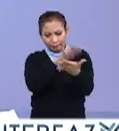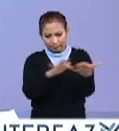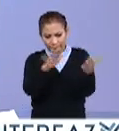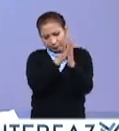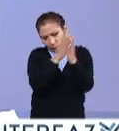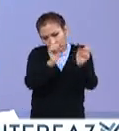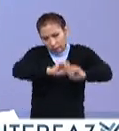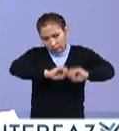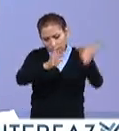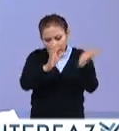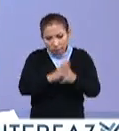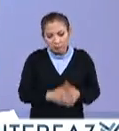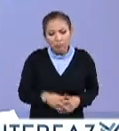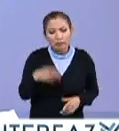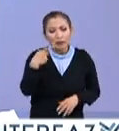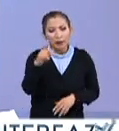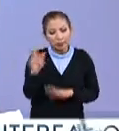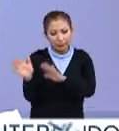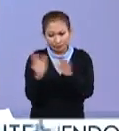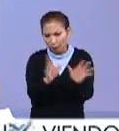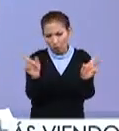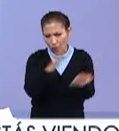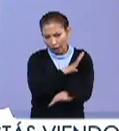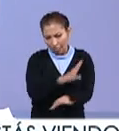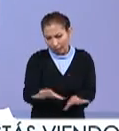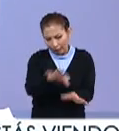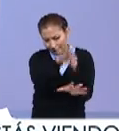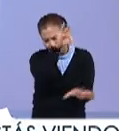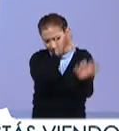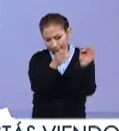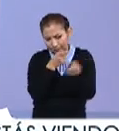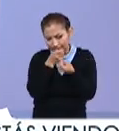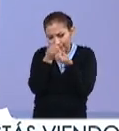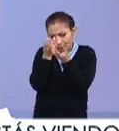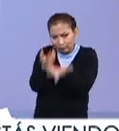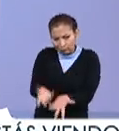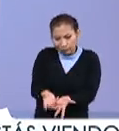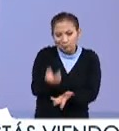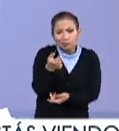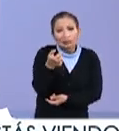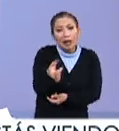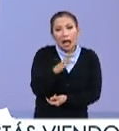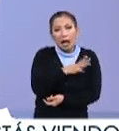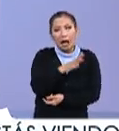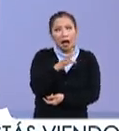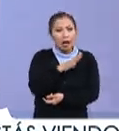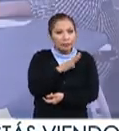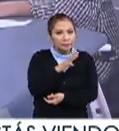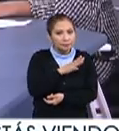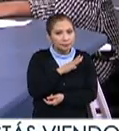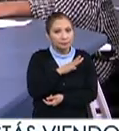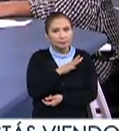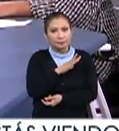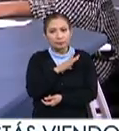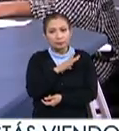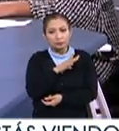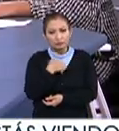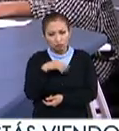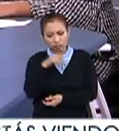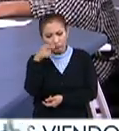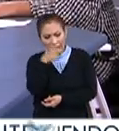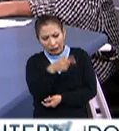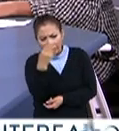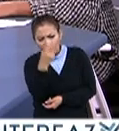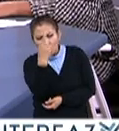libro, obviamente, claro. Pero de manera general puedo compartirte que existe o se identificó